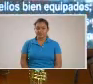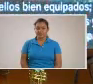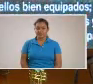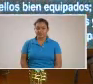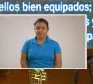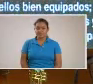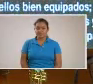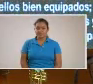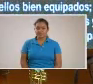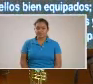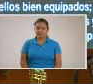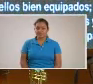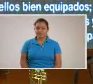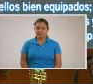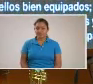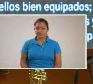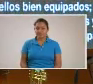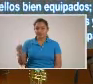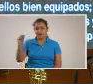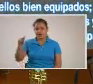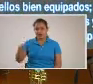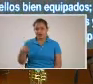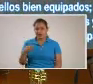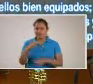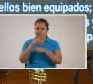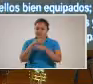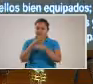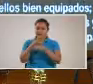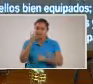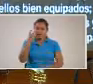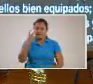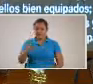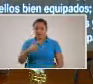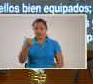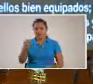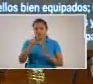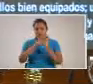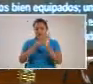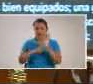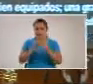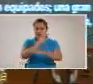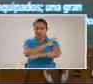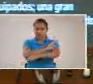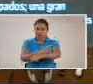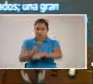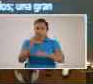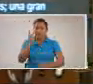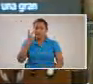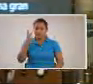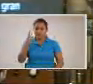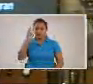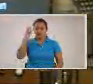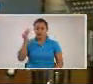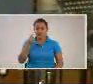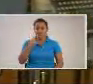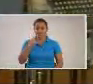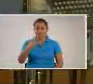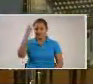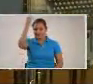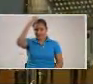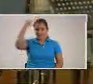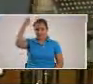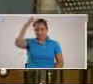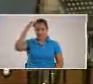nos quedamos con el monte Ararat. Ahora déjeme ver otro versículo. Entonces sigamos viendo lo que dice la profecía de